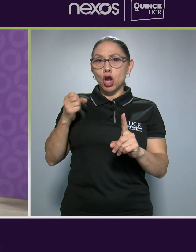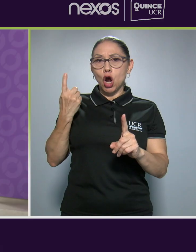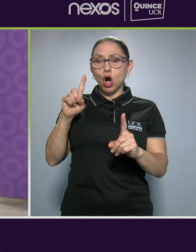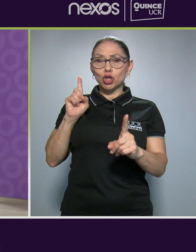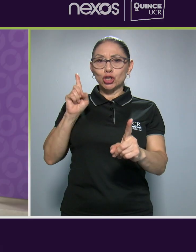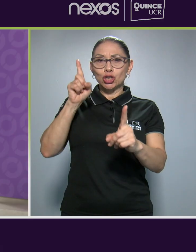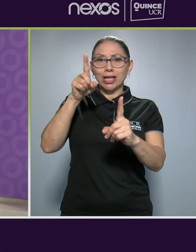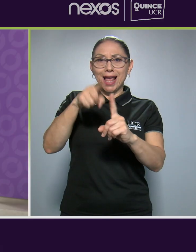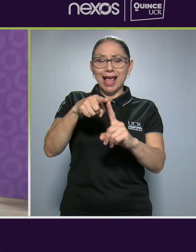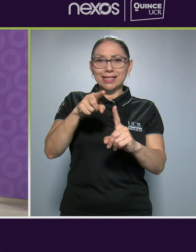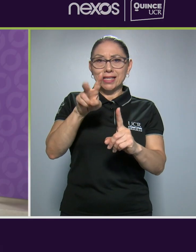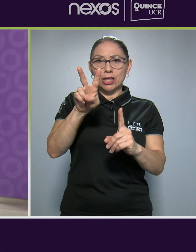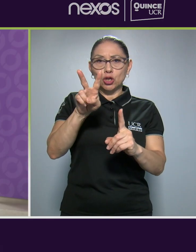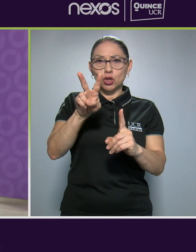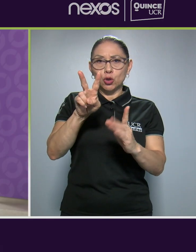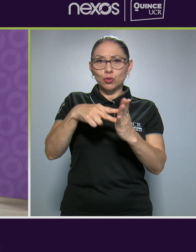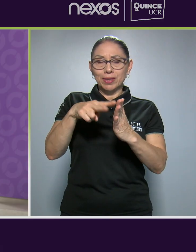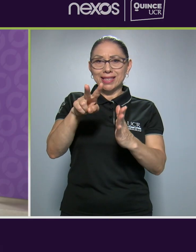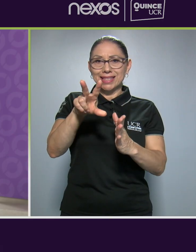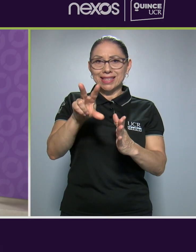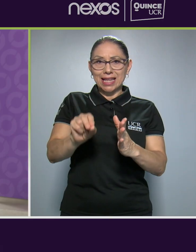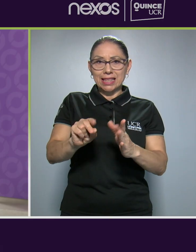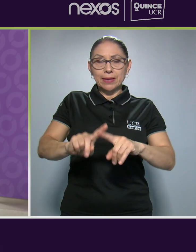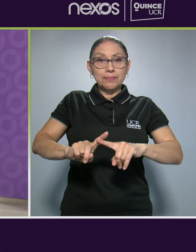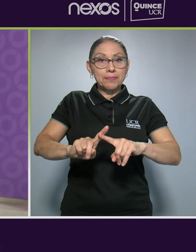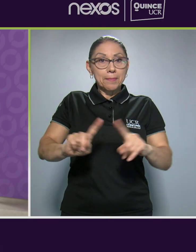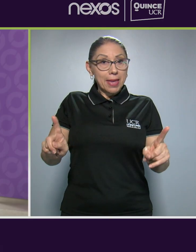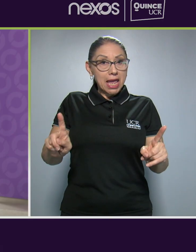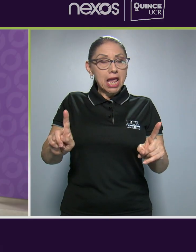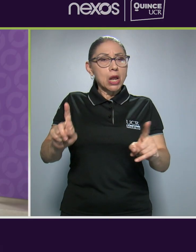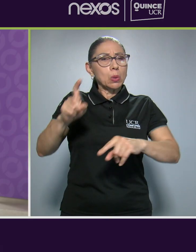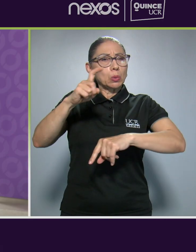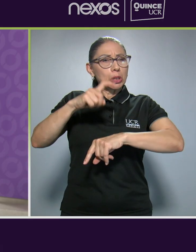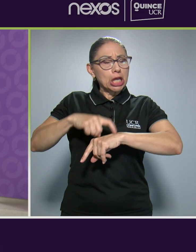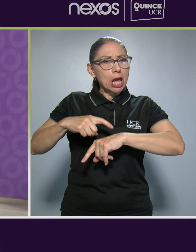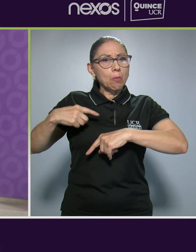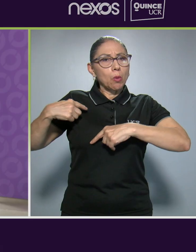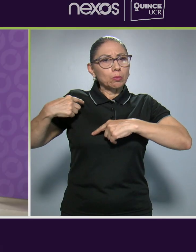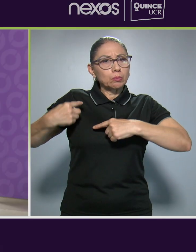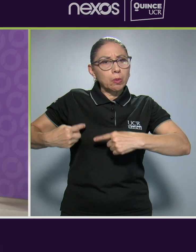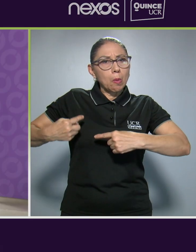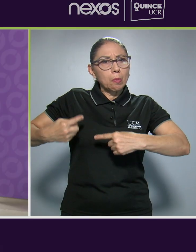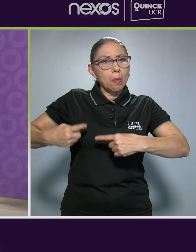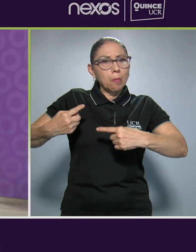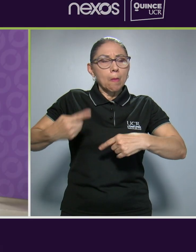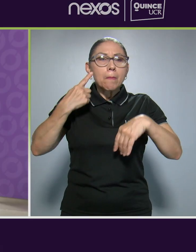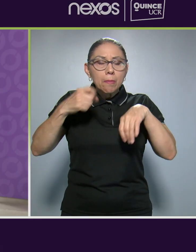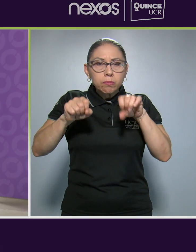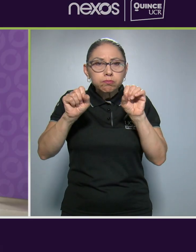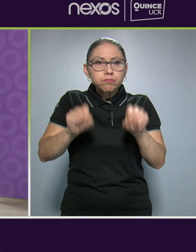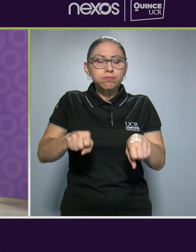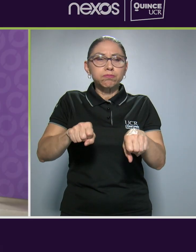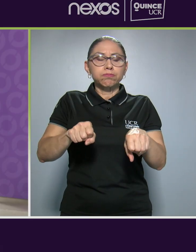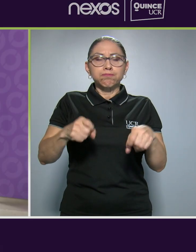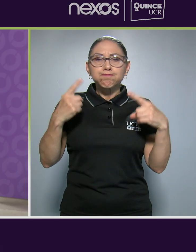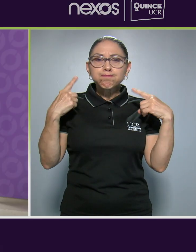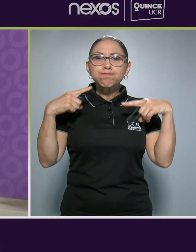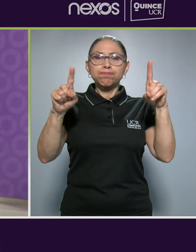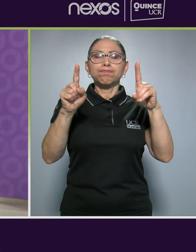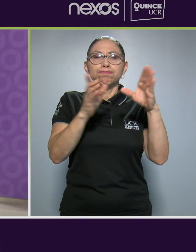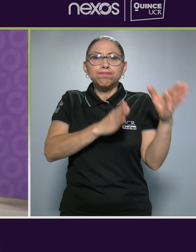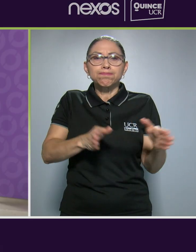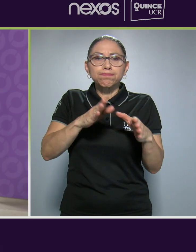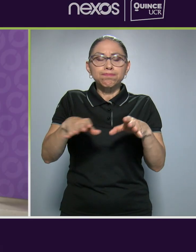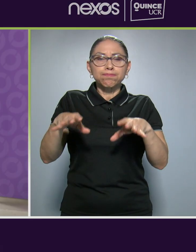2030. Sin embargo, pasó un tiempo razonable, sustantivo, para poder generar ese plan de acción que viene a ser la